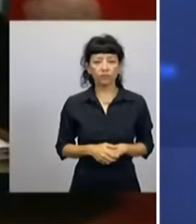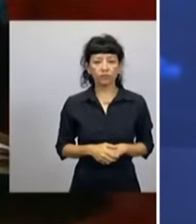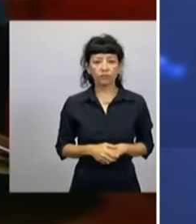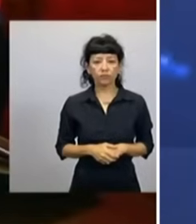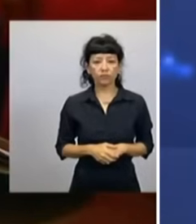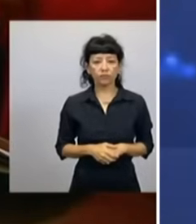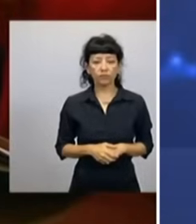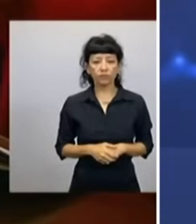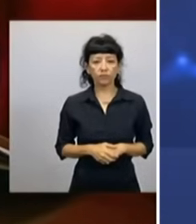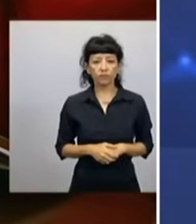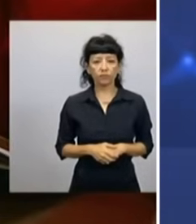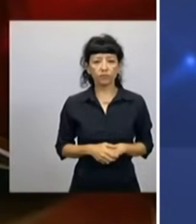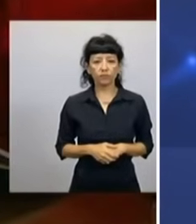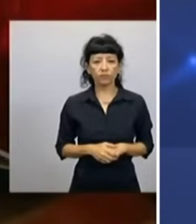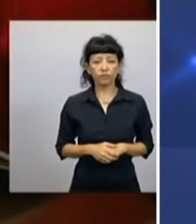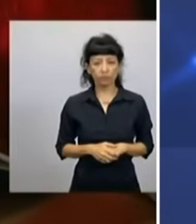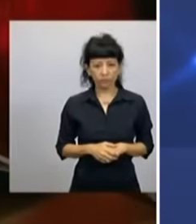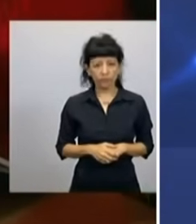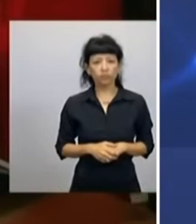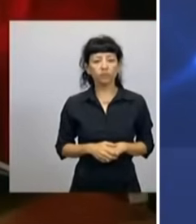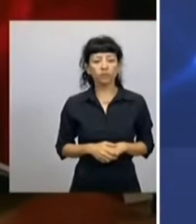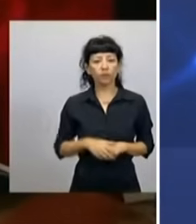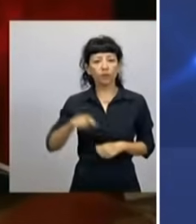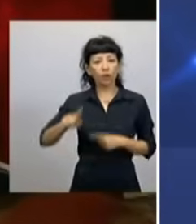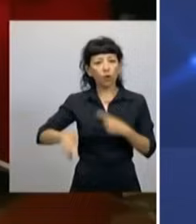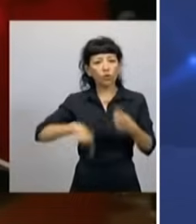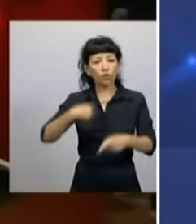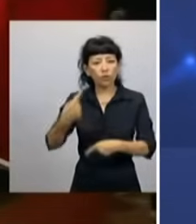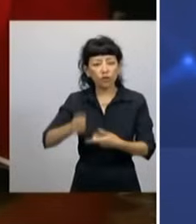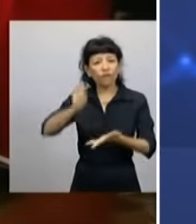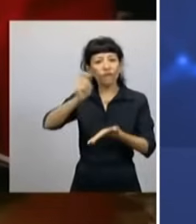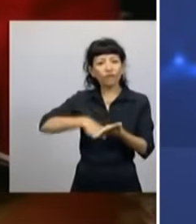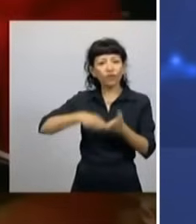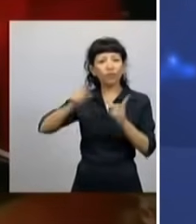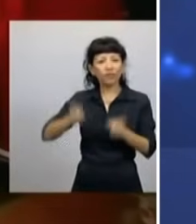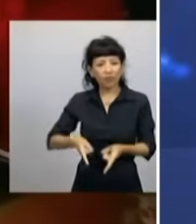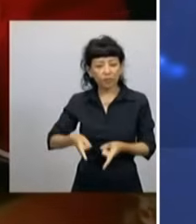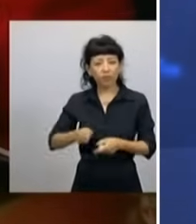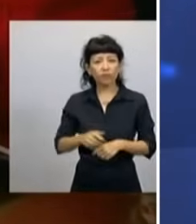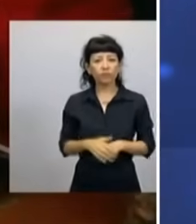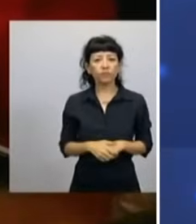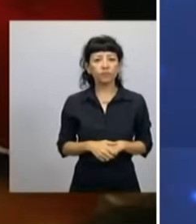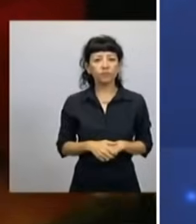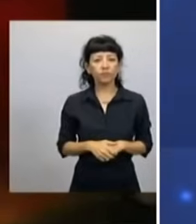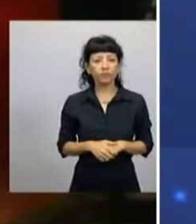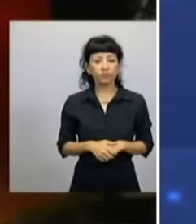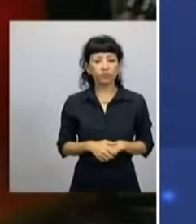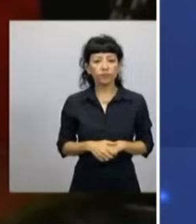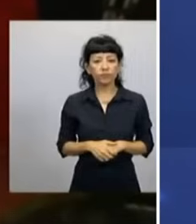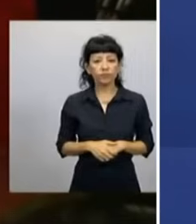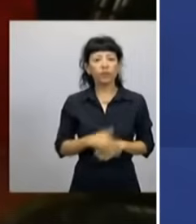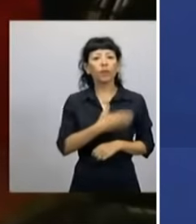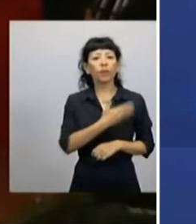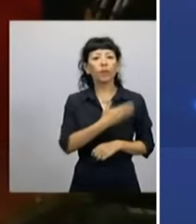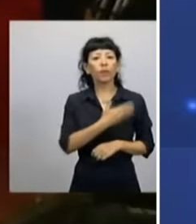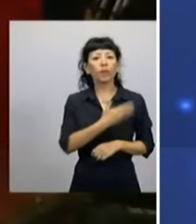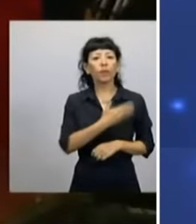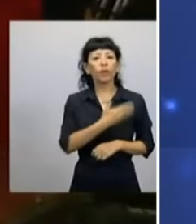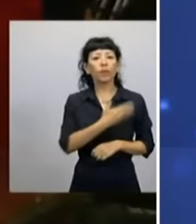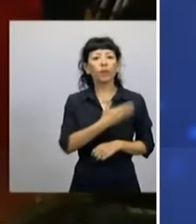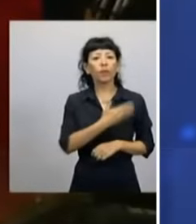y luego, en lugar de dar su discurso ahí, salió a las escalinatas del Congreso, acompañado solamente por los